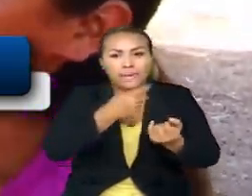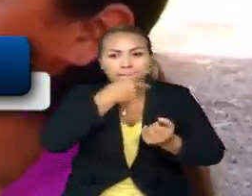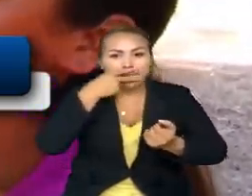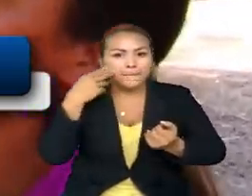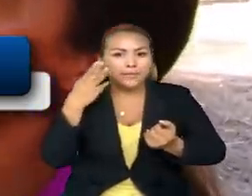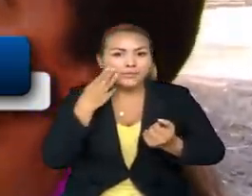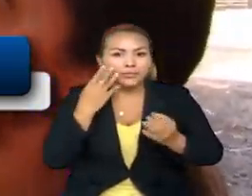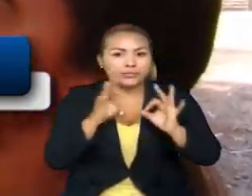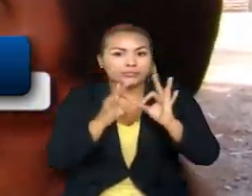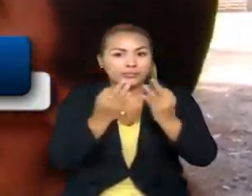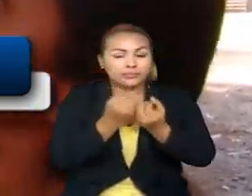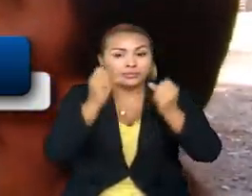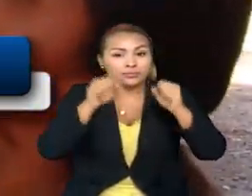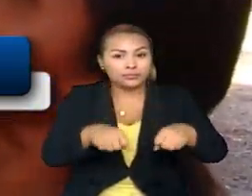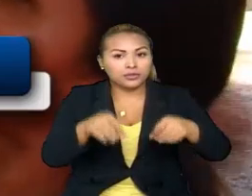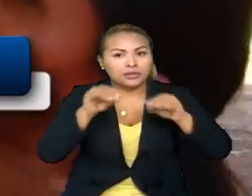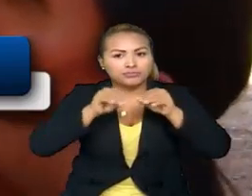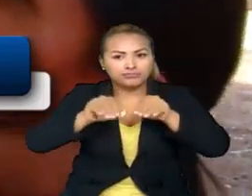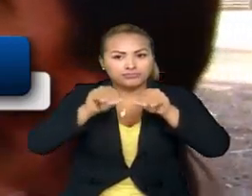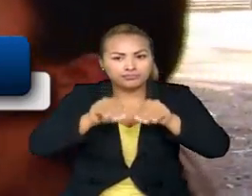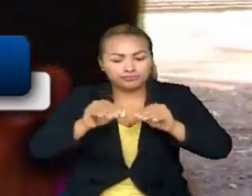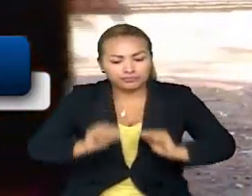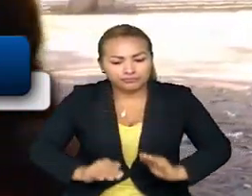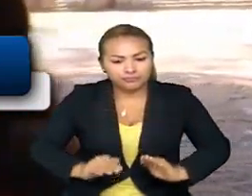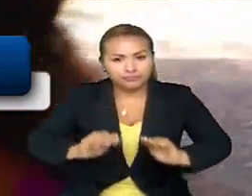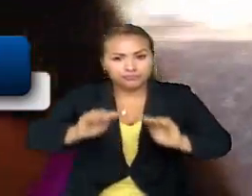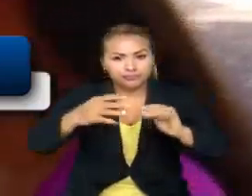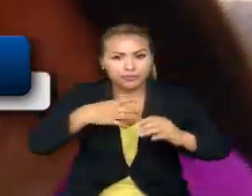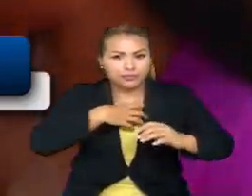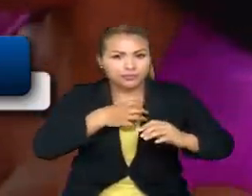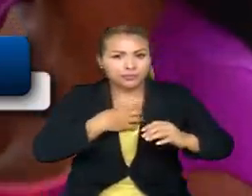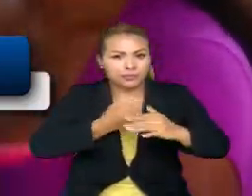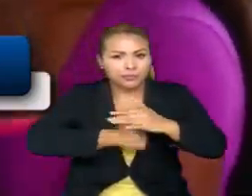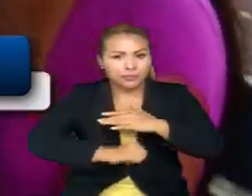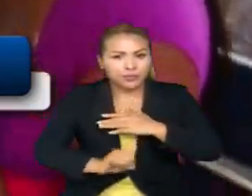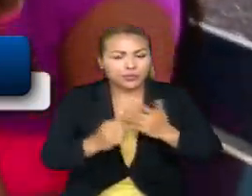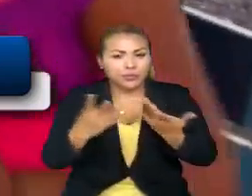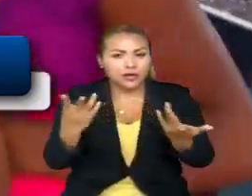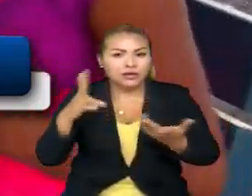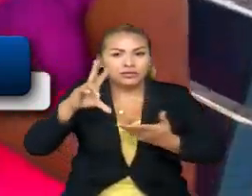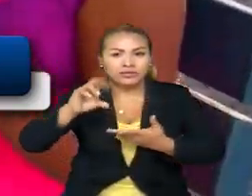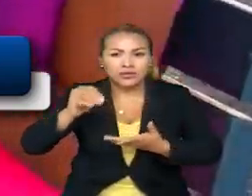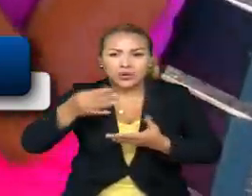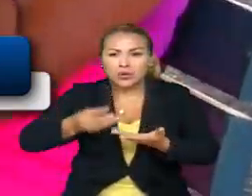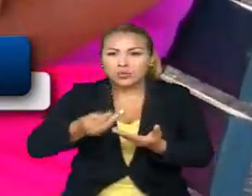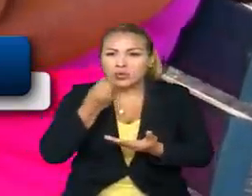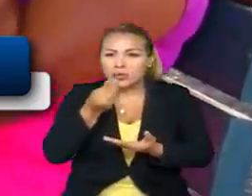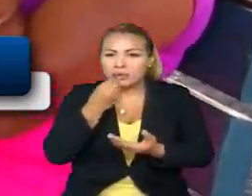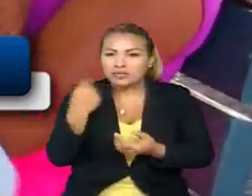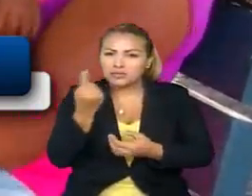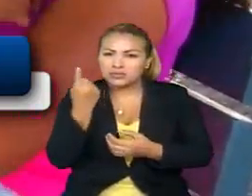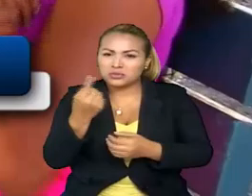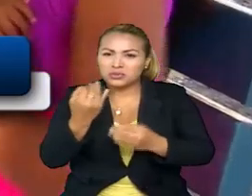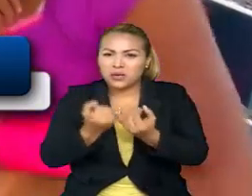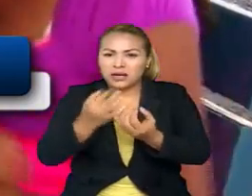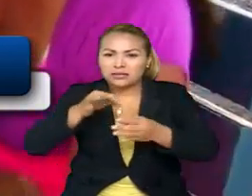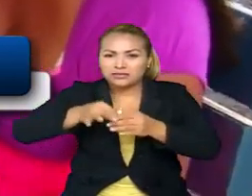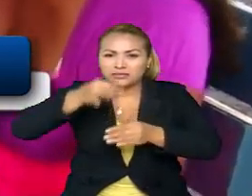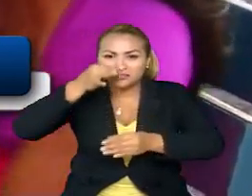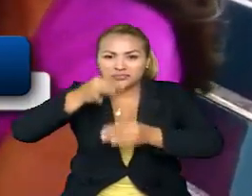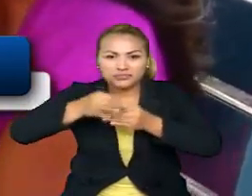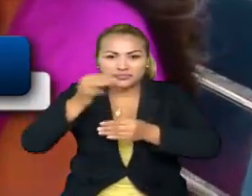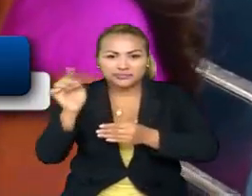nuestros hijos para que ellos aprendan desde muy pequeños que no hay que comer chiverías comúnmente conocidas sino